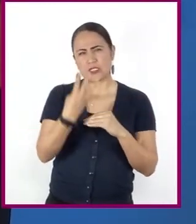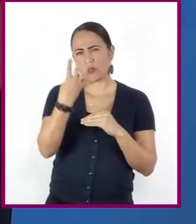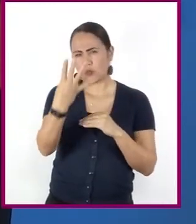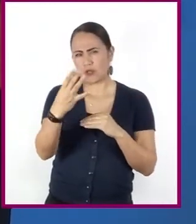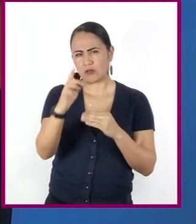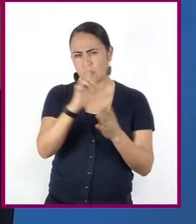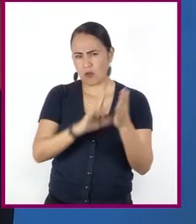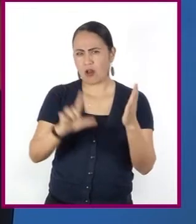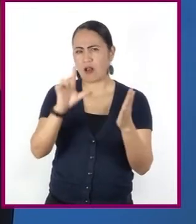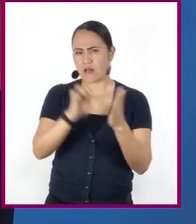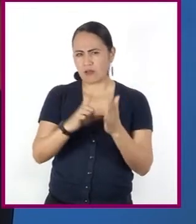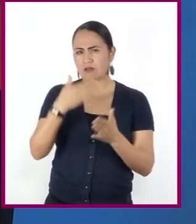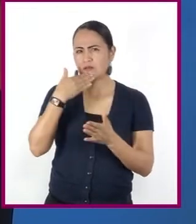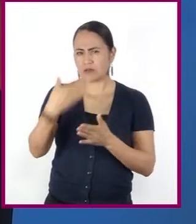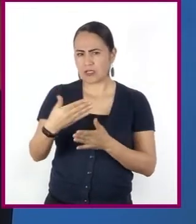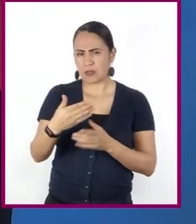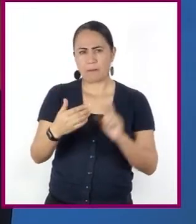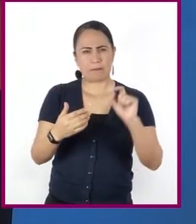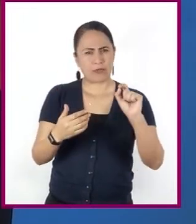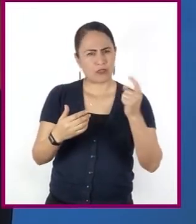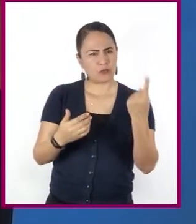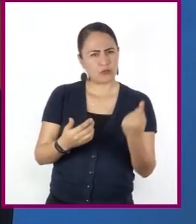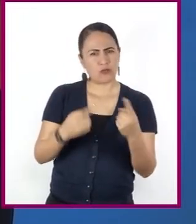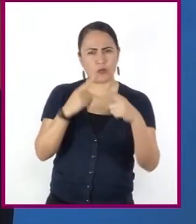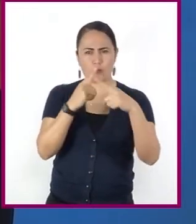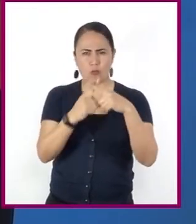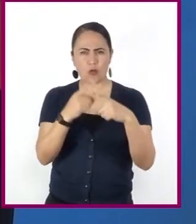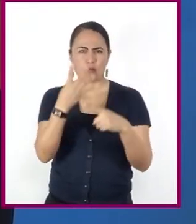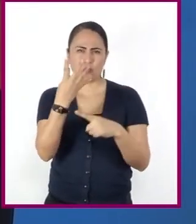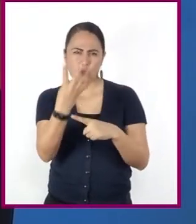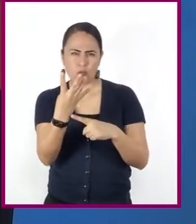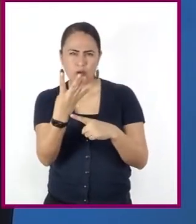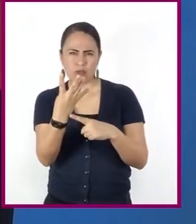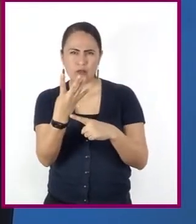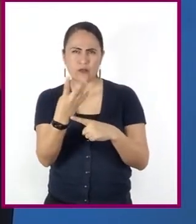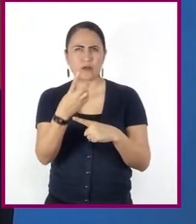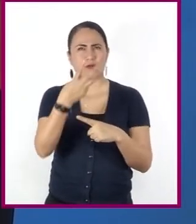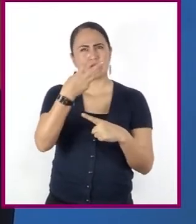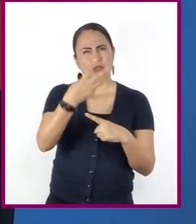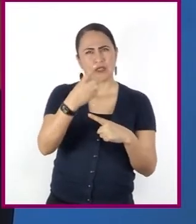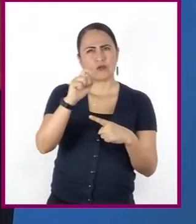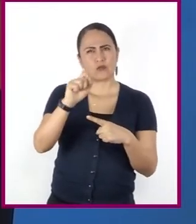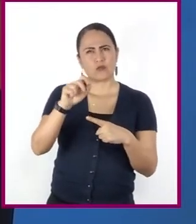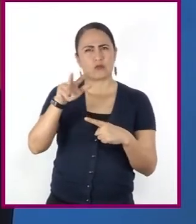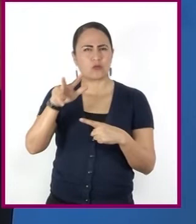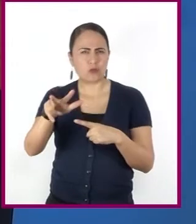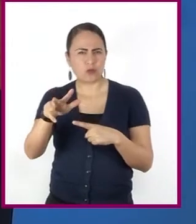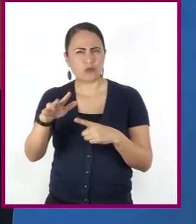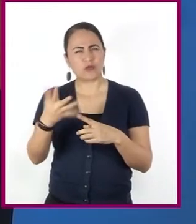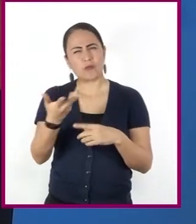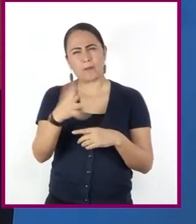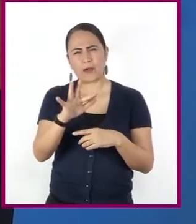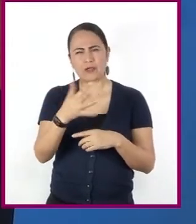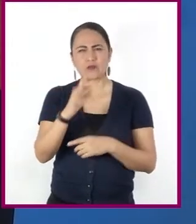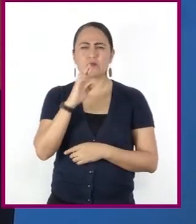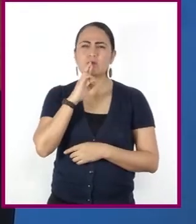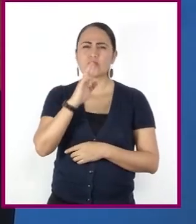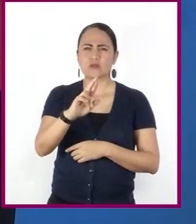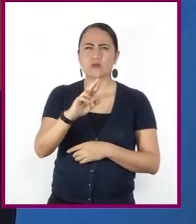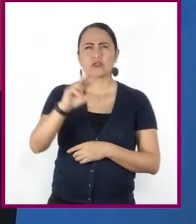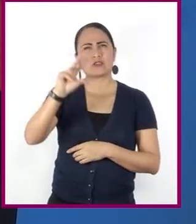exactos. 21 por 4, pero es 3.8, entonces debe ser